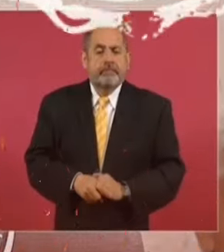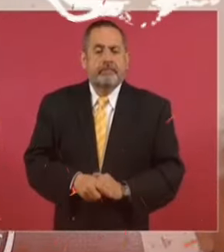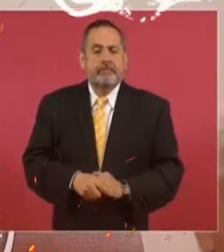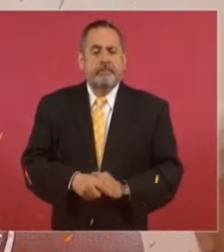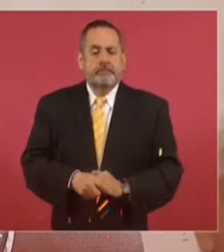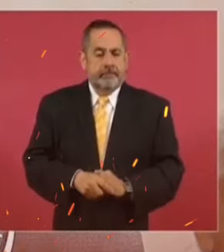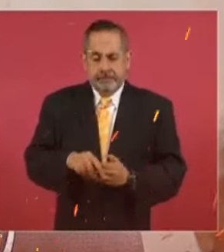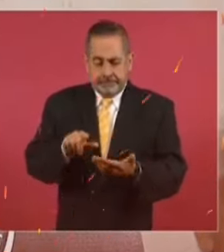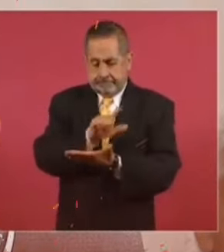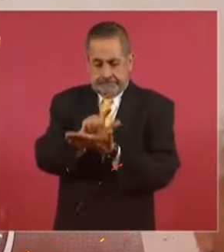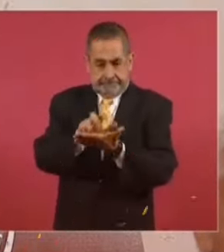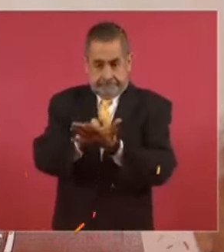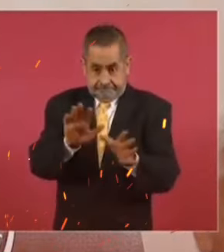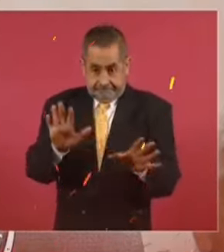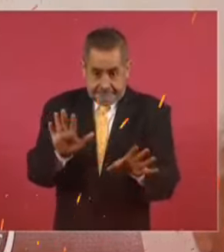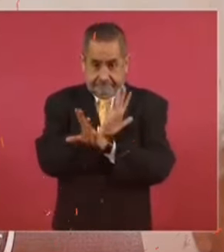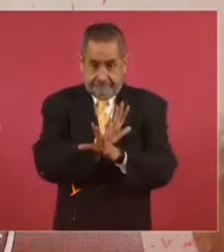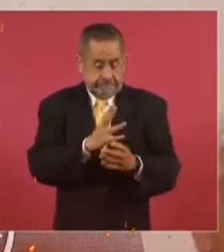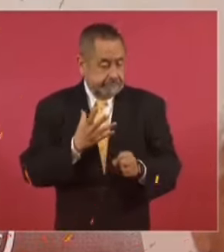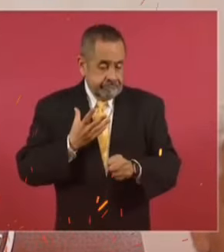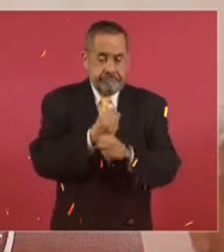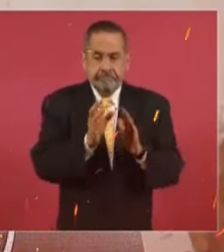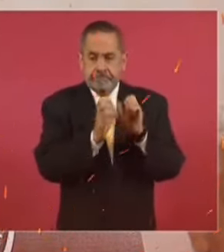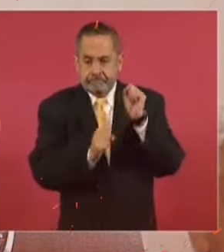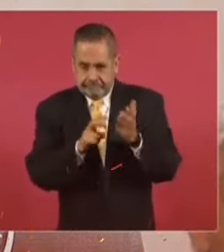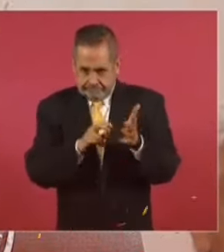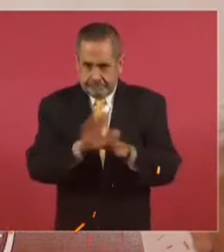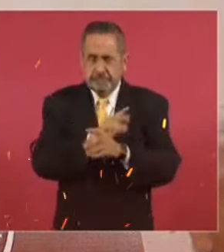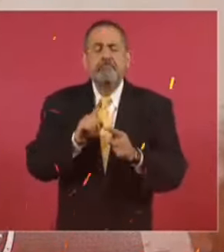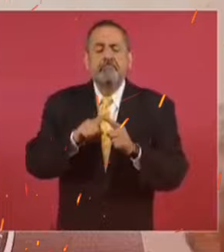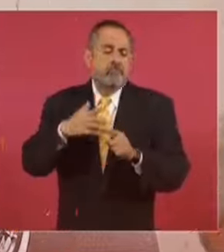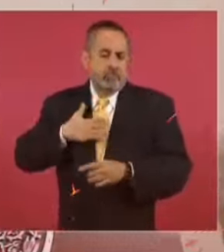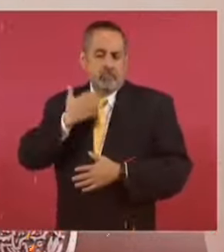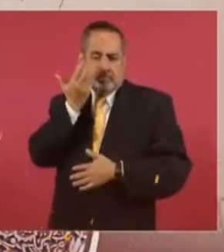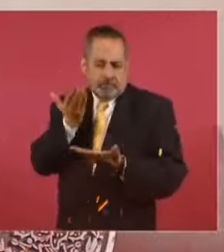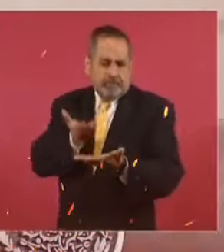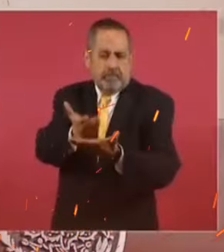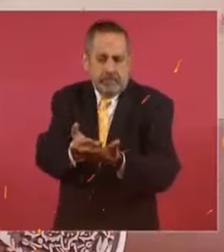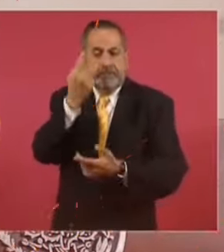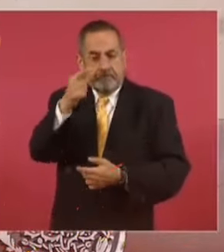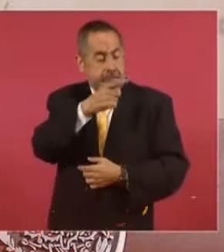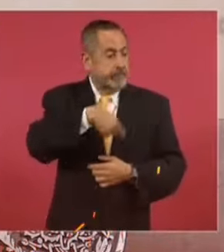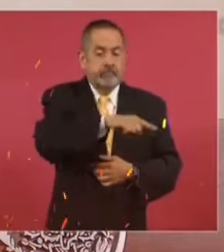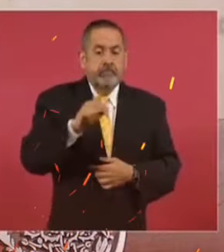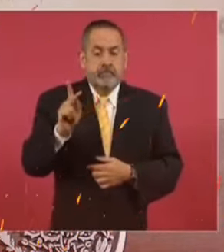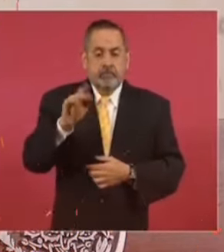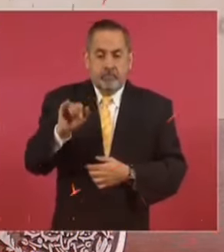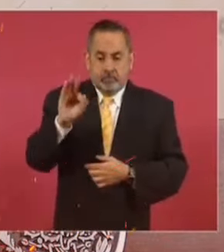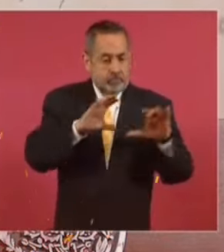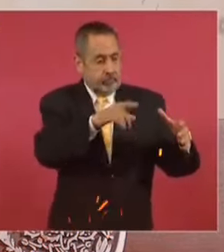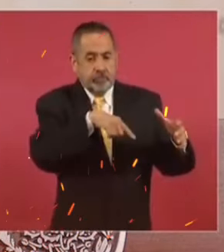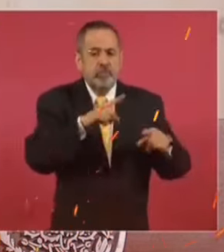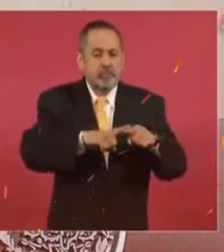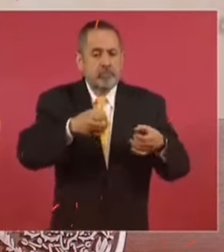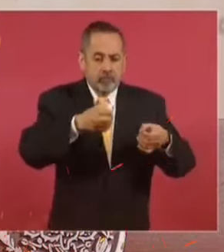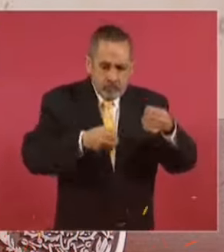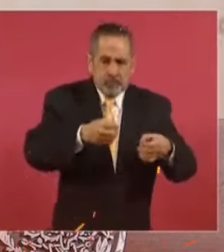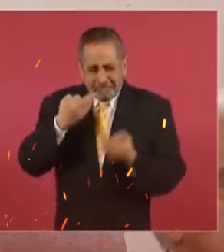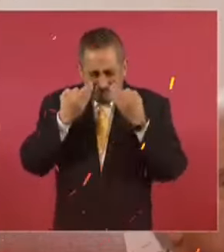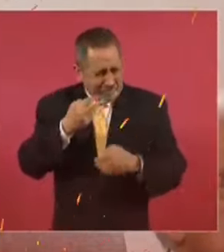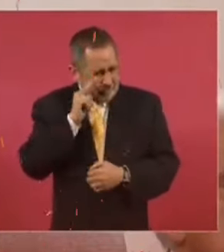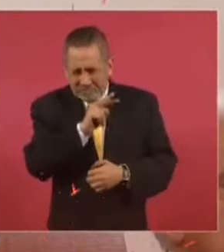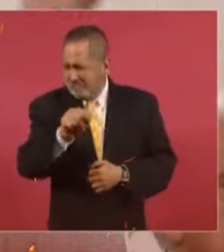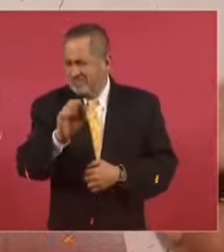Es la reforma para que sean electos los integrantes del Poder Judicial, jueces, magistrados y